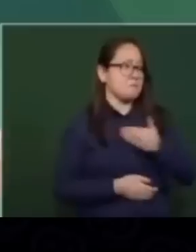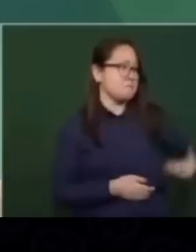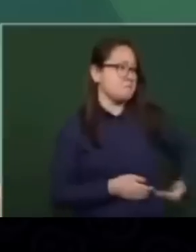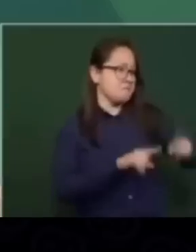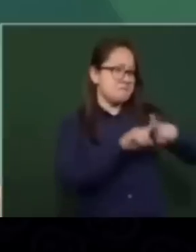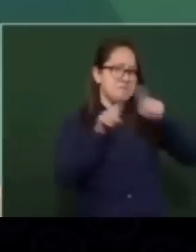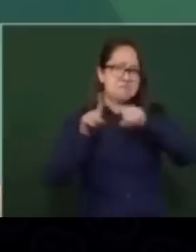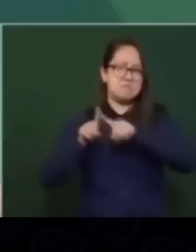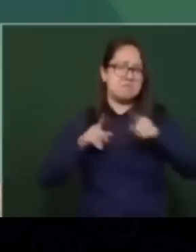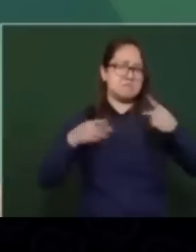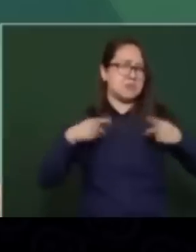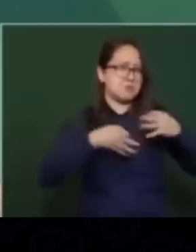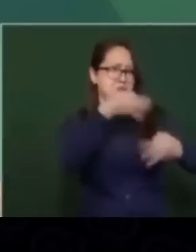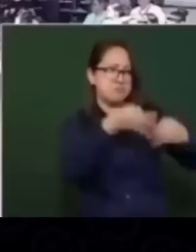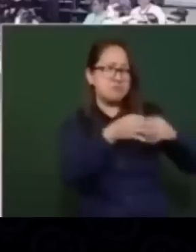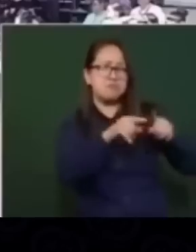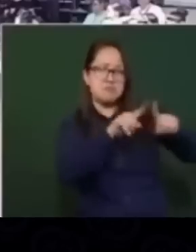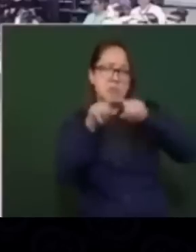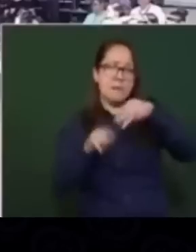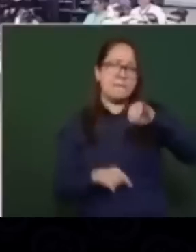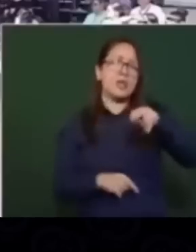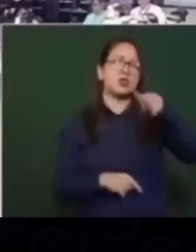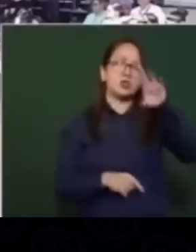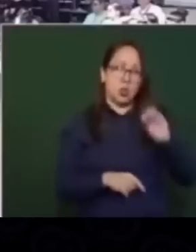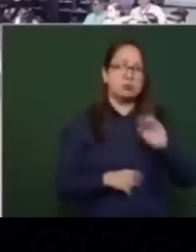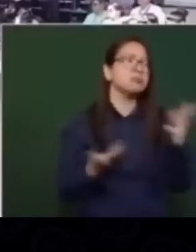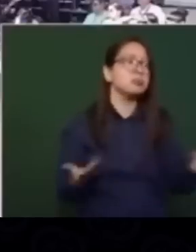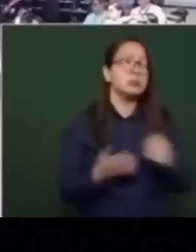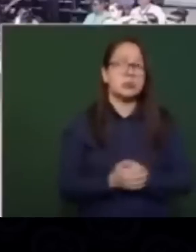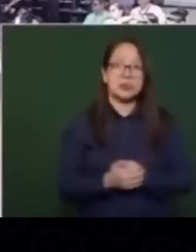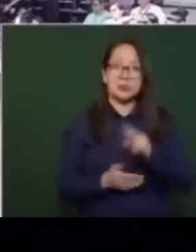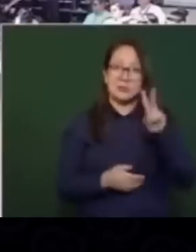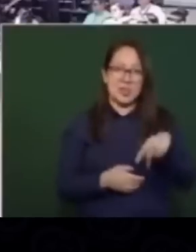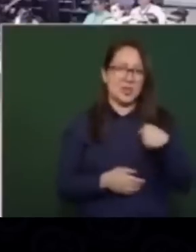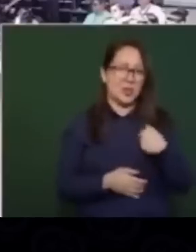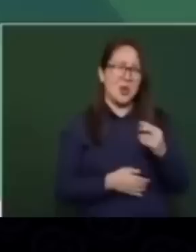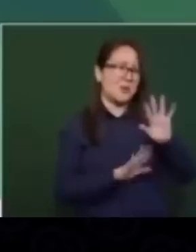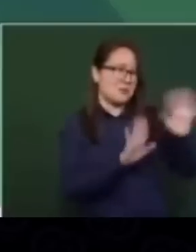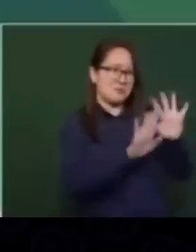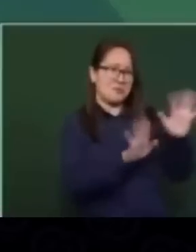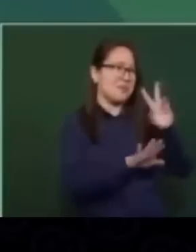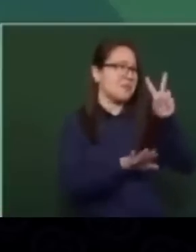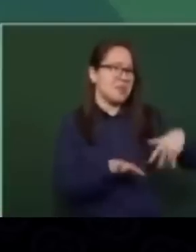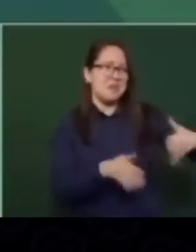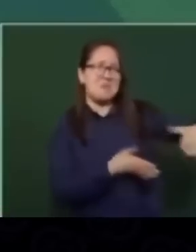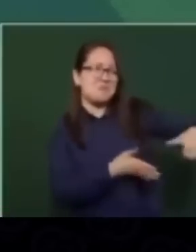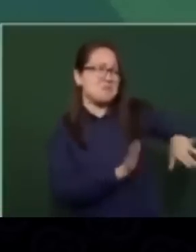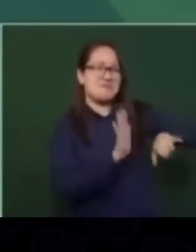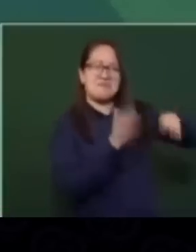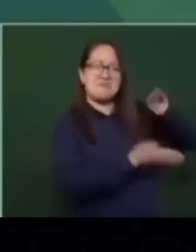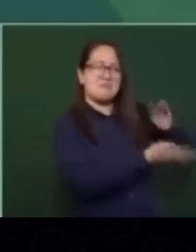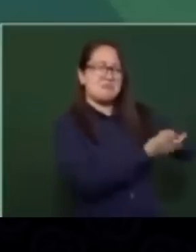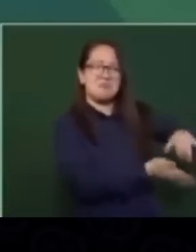otros ministros. ¿Que entrara en vigor después de sí, enero? Sí, sí, que querían, les dije, ni les contesten el teléfono. Ni